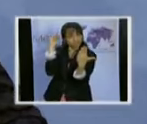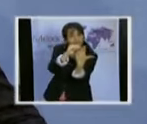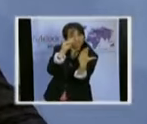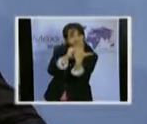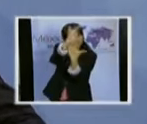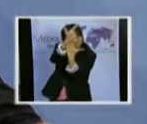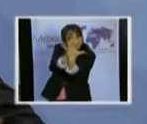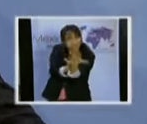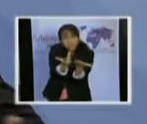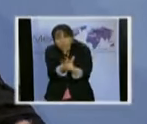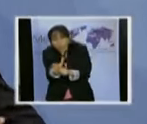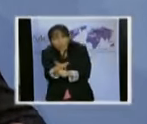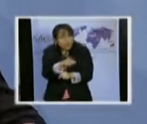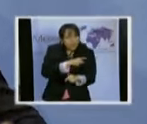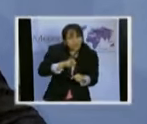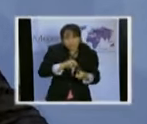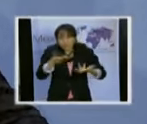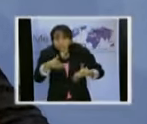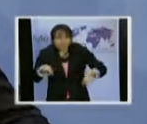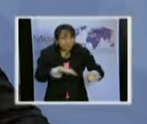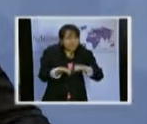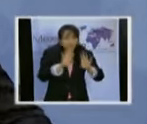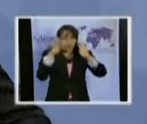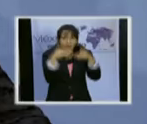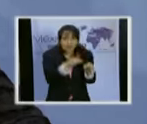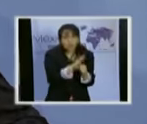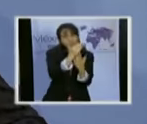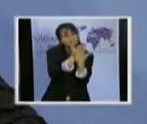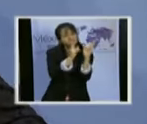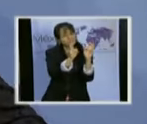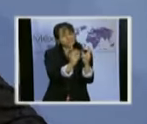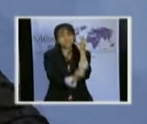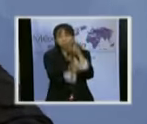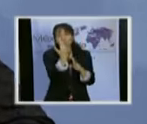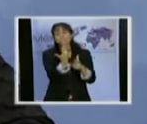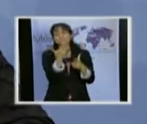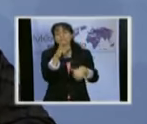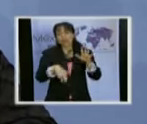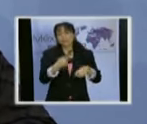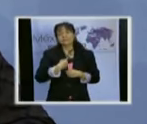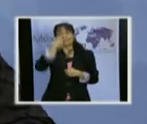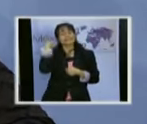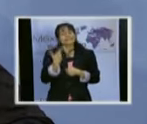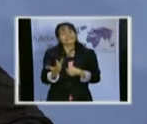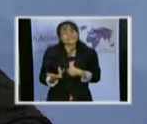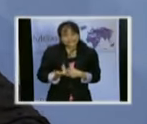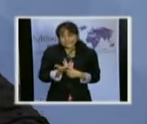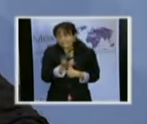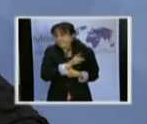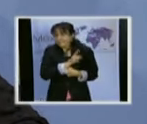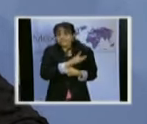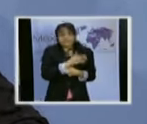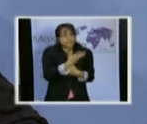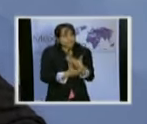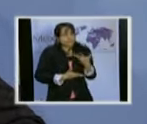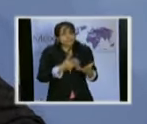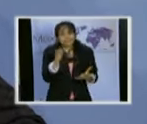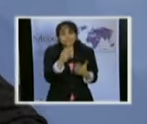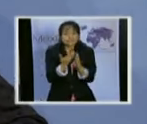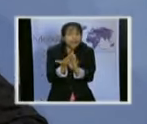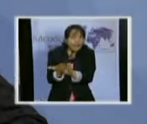posibilidad limitada de conseguir algo nuevo y algo mejor, pero muchas veces con riesgos reales de que se vaya para atrás. En ese